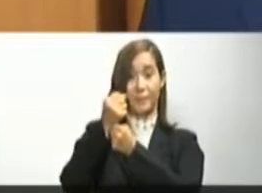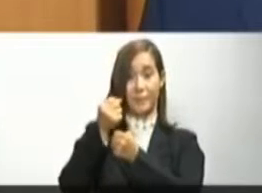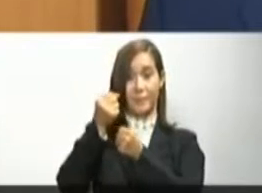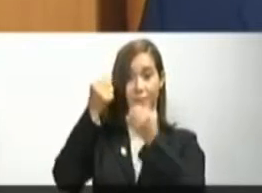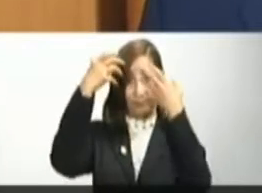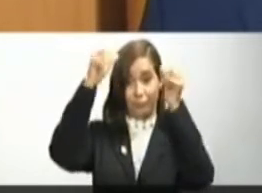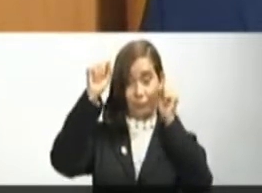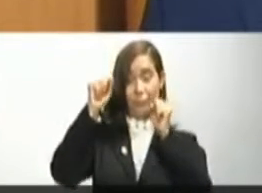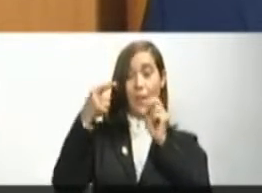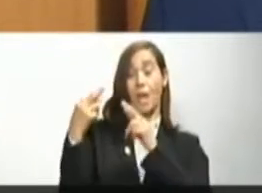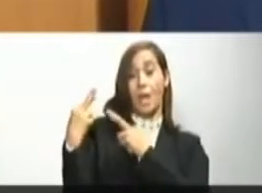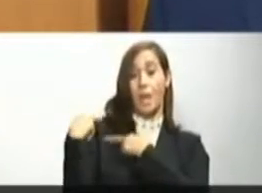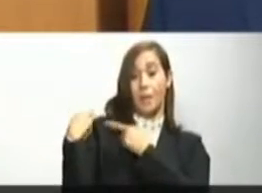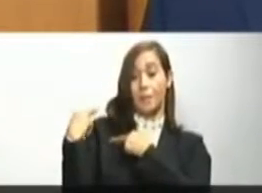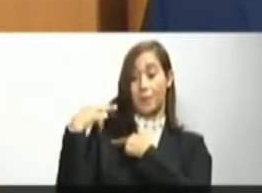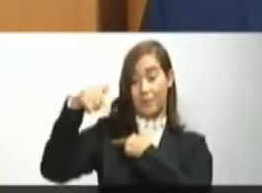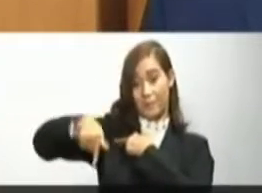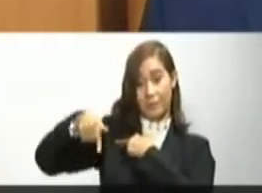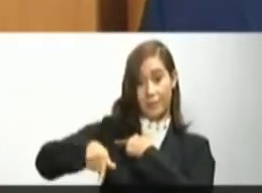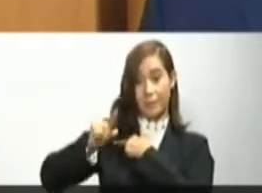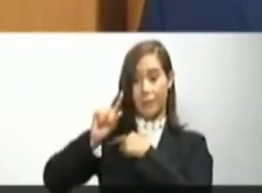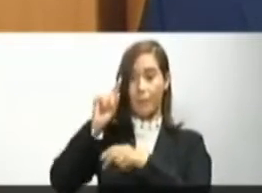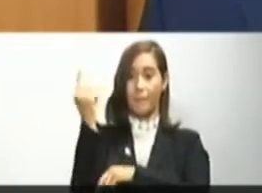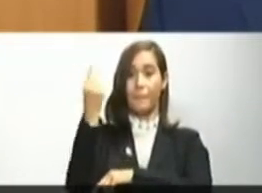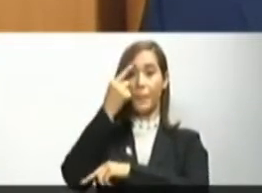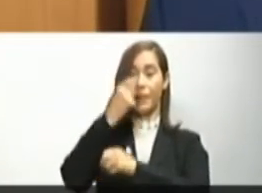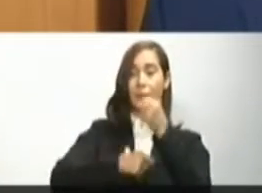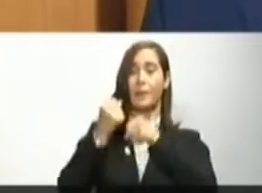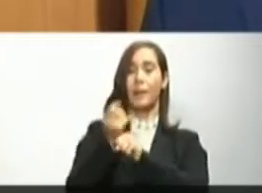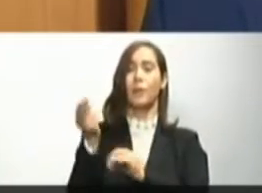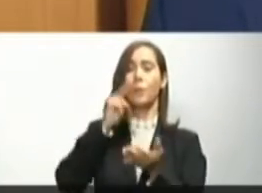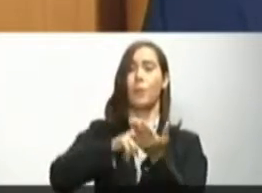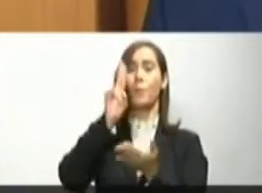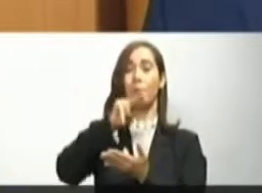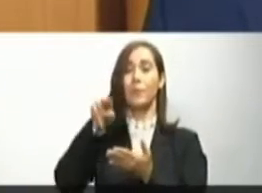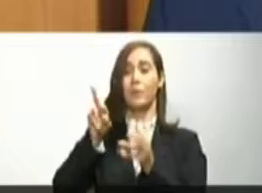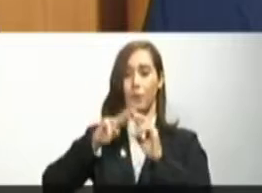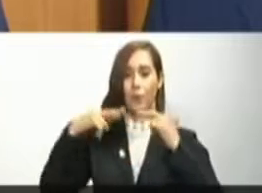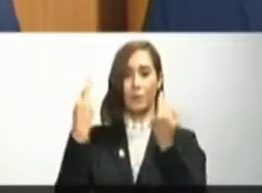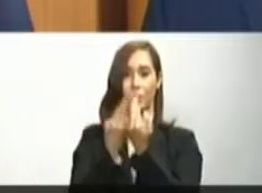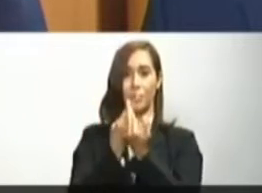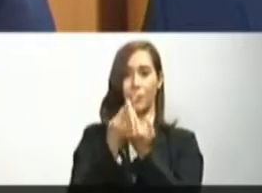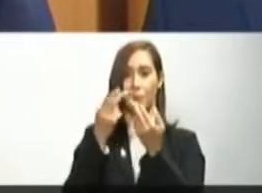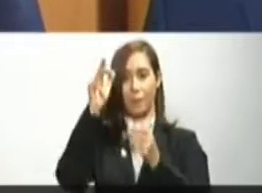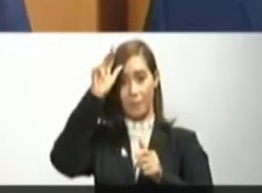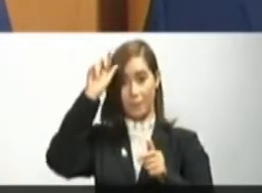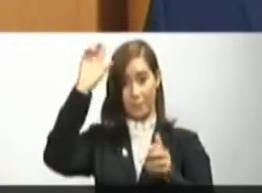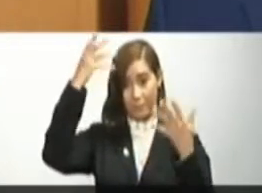empresarial que será en nuestro país en el año 2022. En la Cumbre